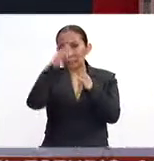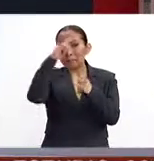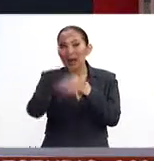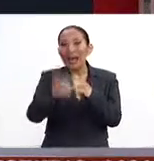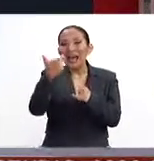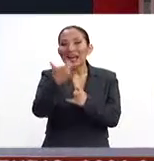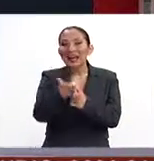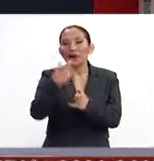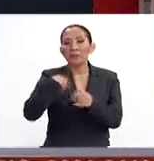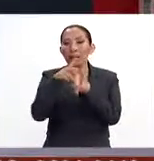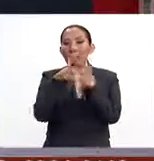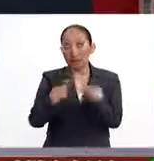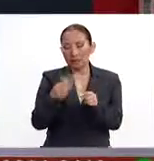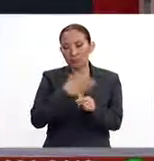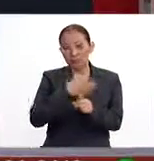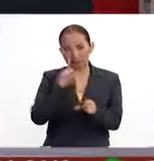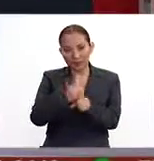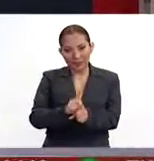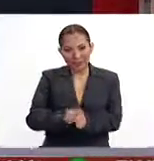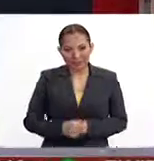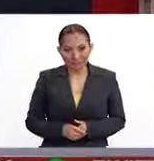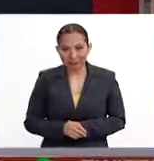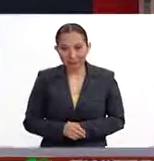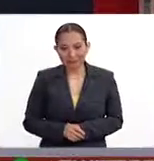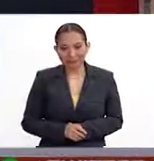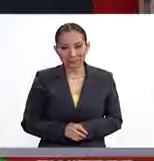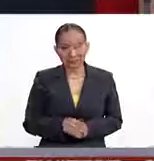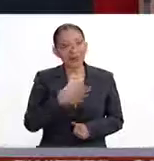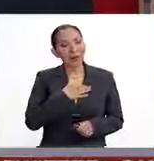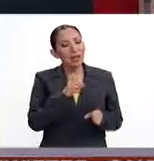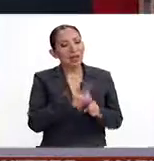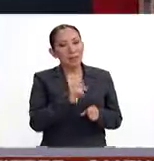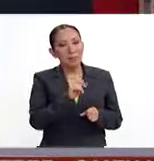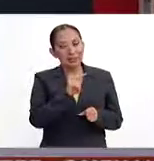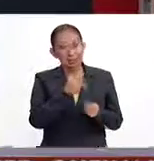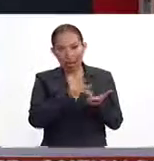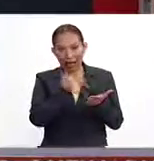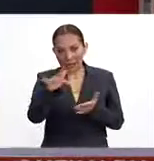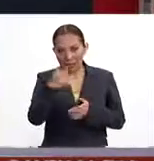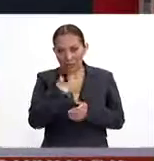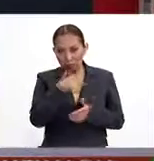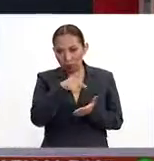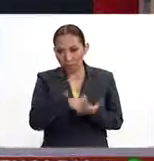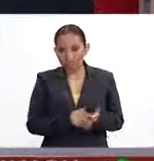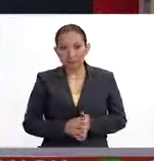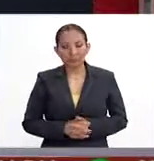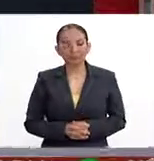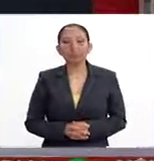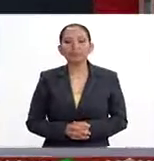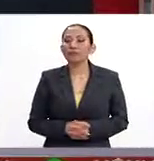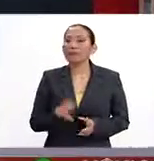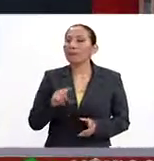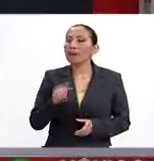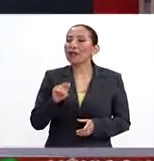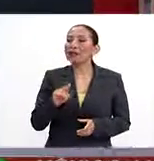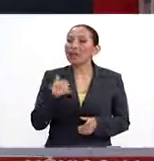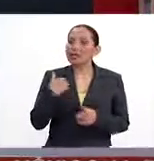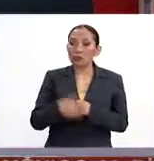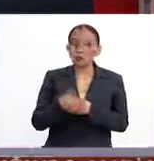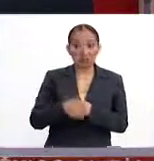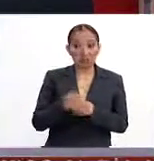la Economía y la Paz. Patricia, muy buenos días. Buenos días, Pati. Gracias por el espacio. Patricia, datos